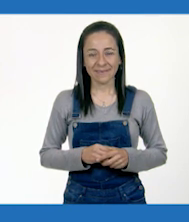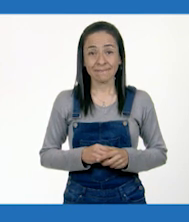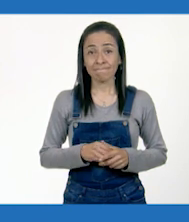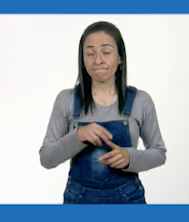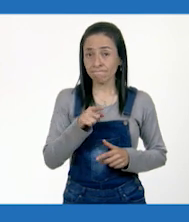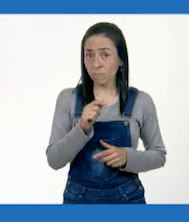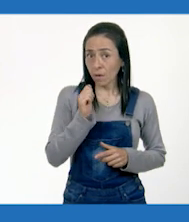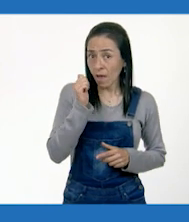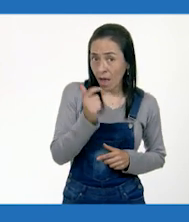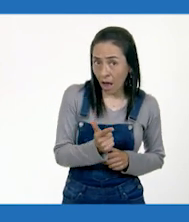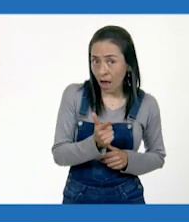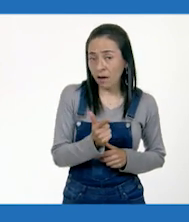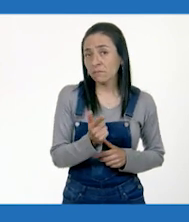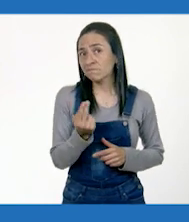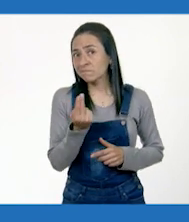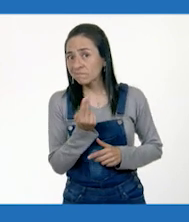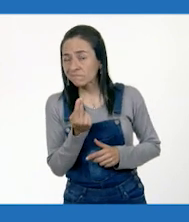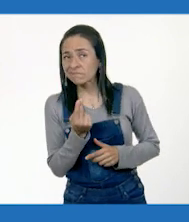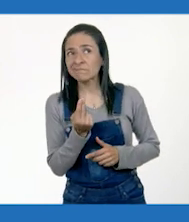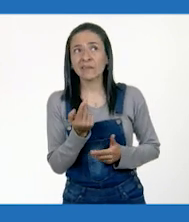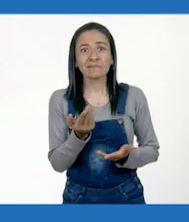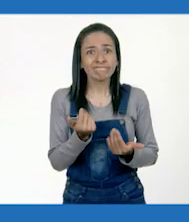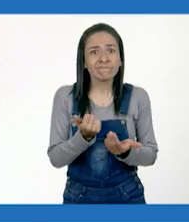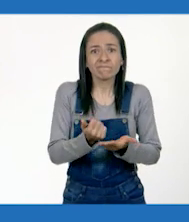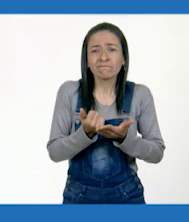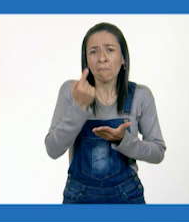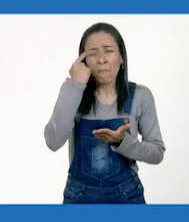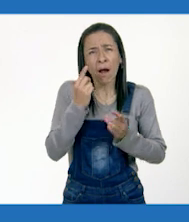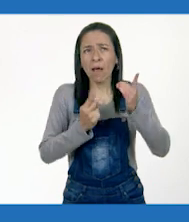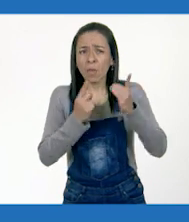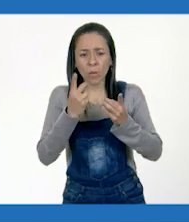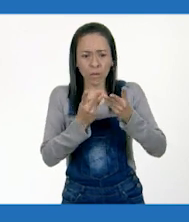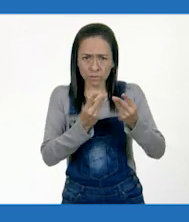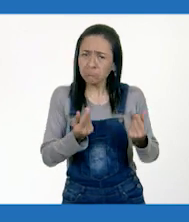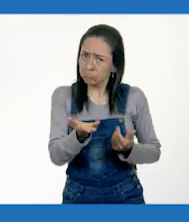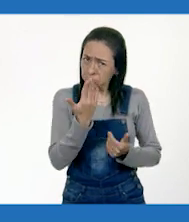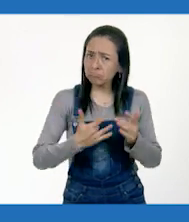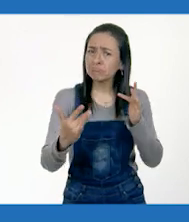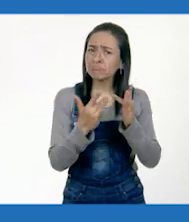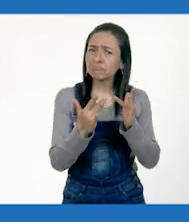Si necesitas ayuda para resolver tus dudas, contáctanos.